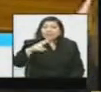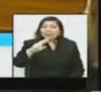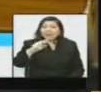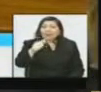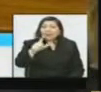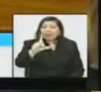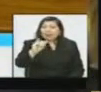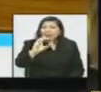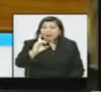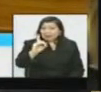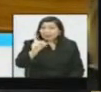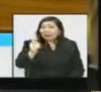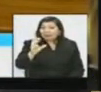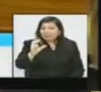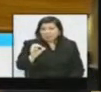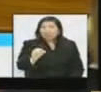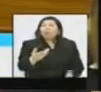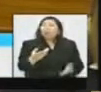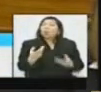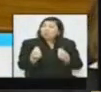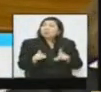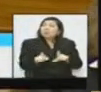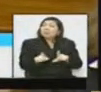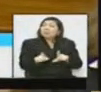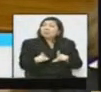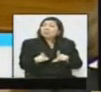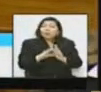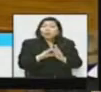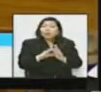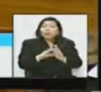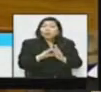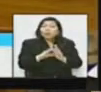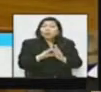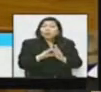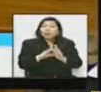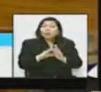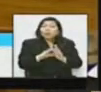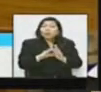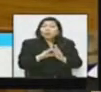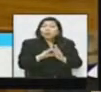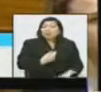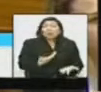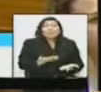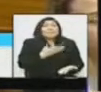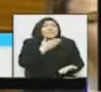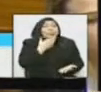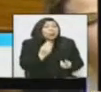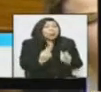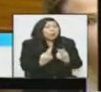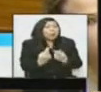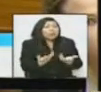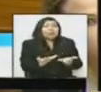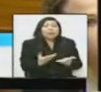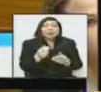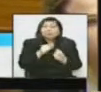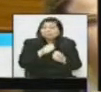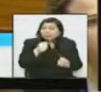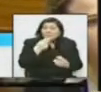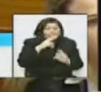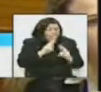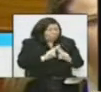pero la esperanza no se pierde creo que todos estamos un poco complacidos también